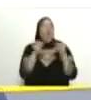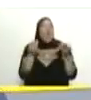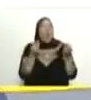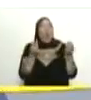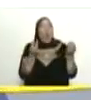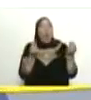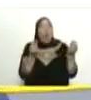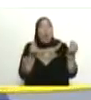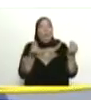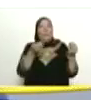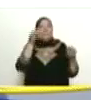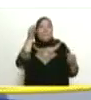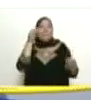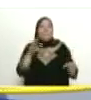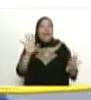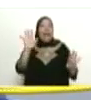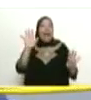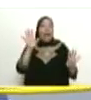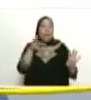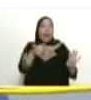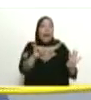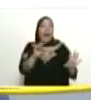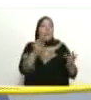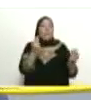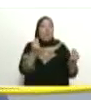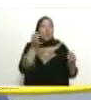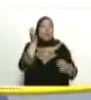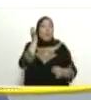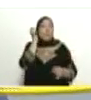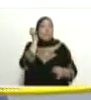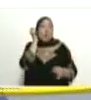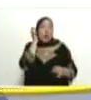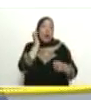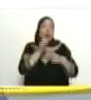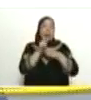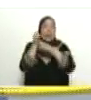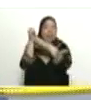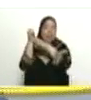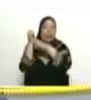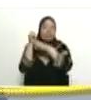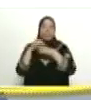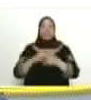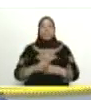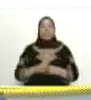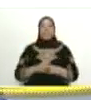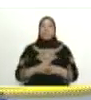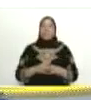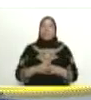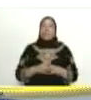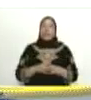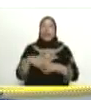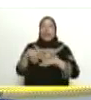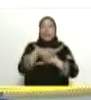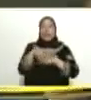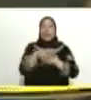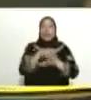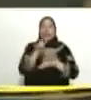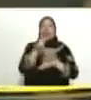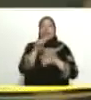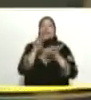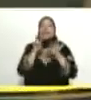Naguara. A Janet Romero, jefa de la calle de la, de calle de la Manzana